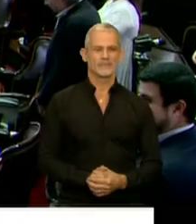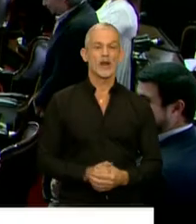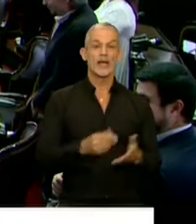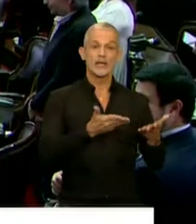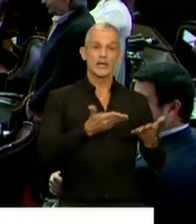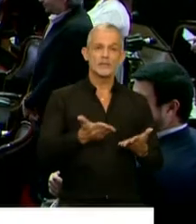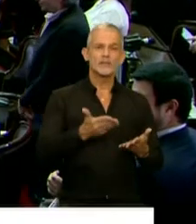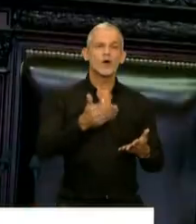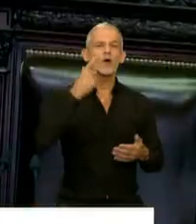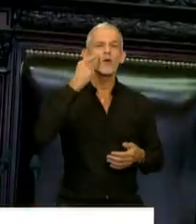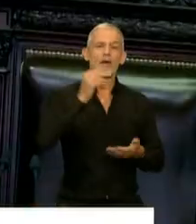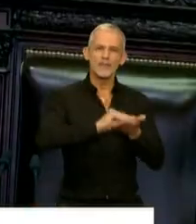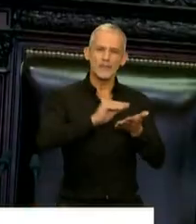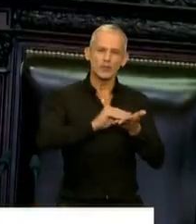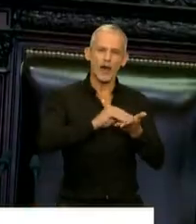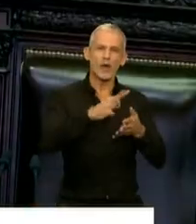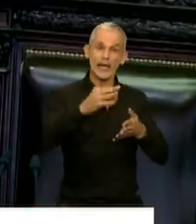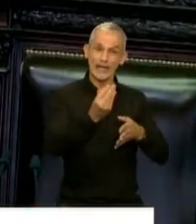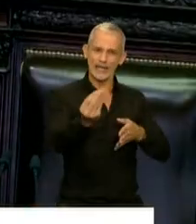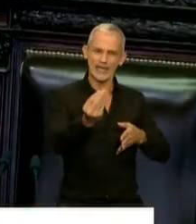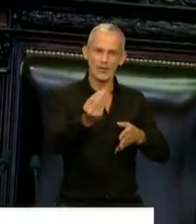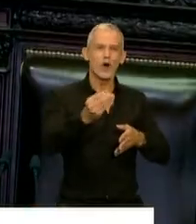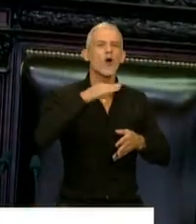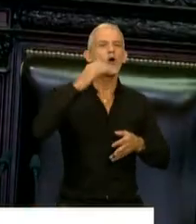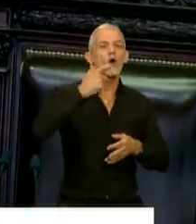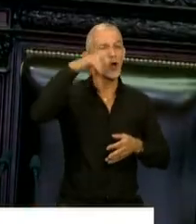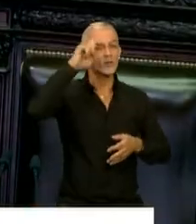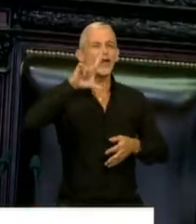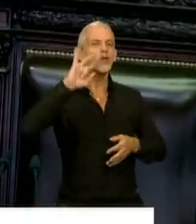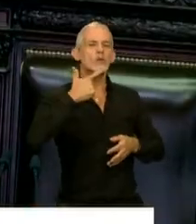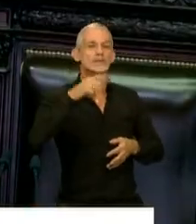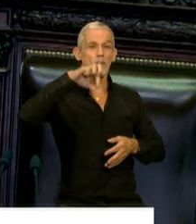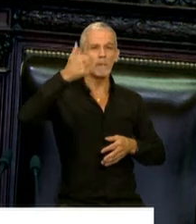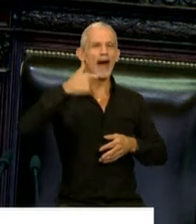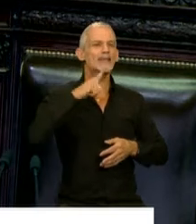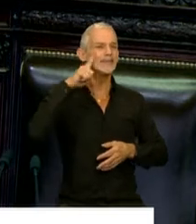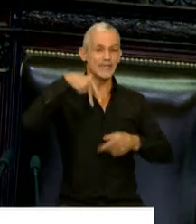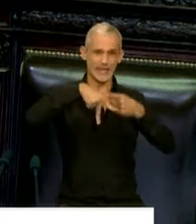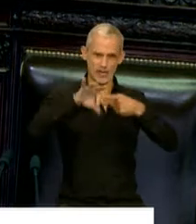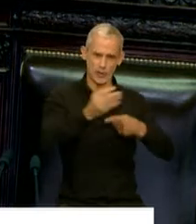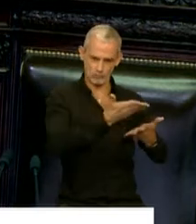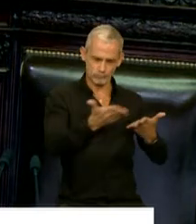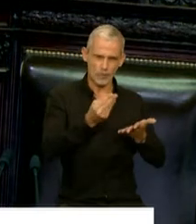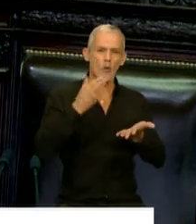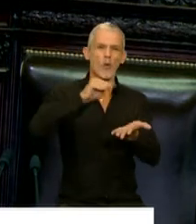Invito al señor diputado electo, don José Luis Patiño, a prestar juramento.